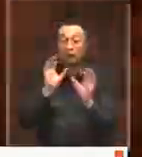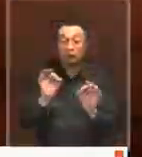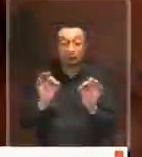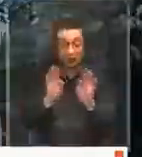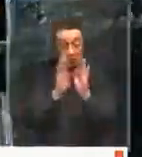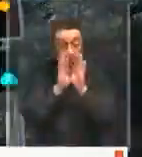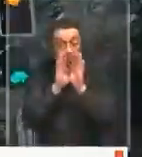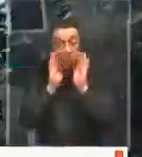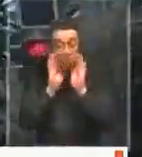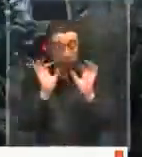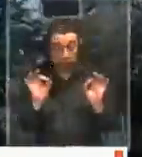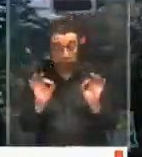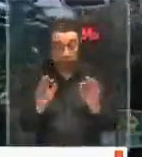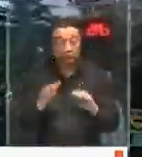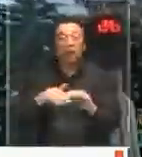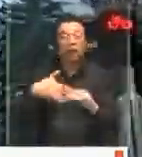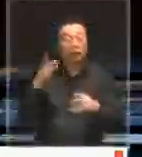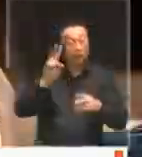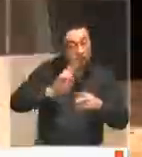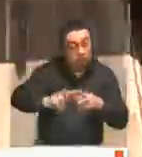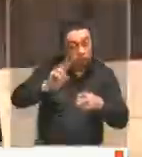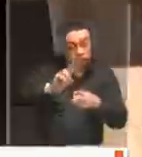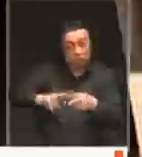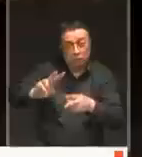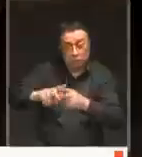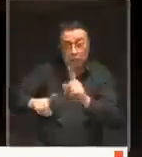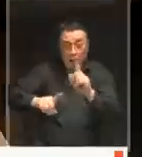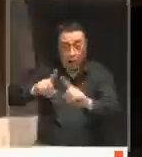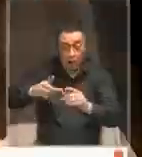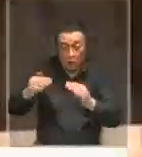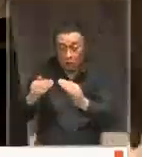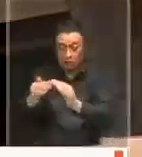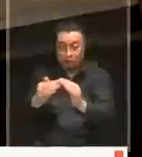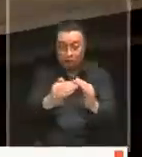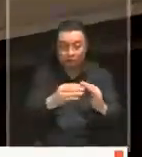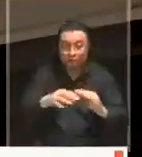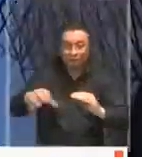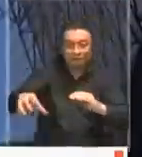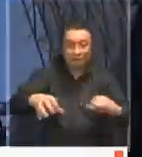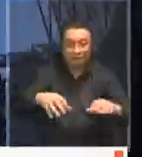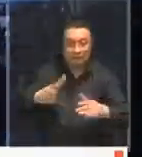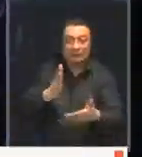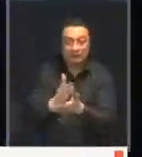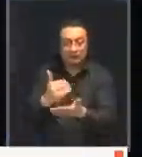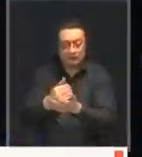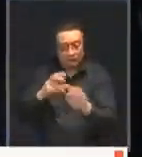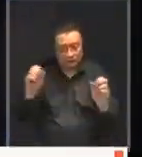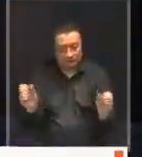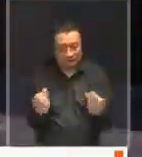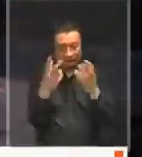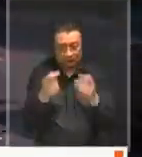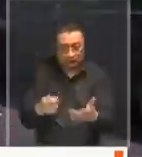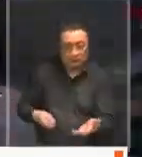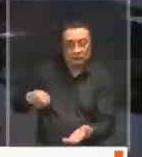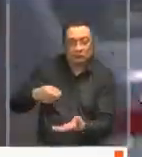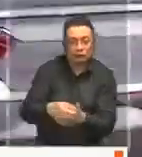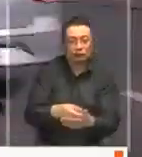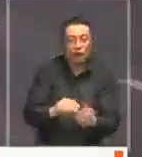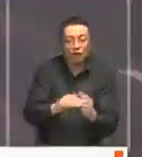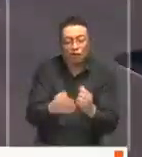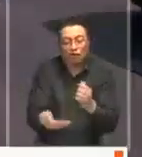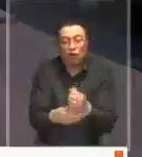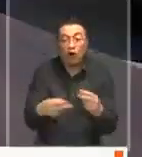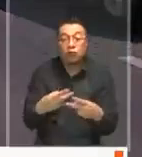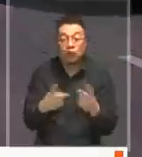se encuentran limpios, ¿no es cierto? Más allá de las refacciones de algunos barrios aledaños, de momento los planes de recuperación, financiados con fondos públicos, parecen